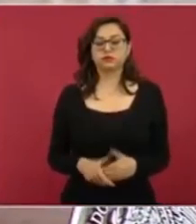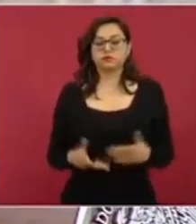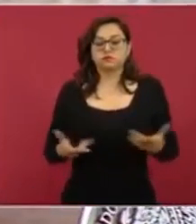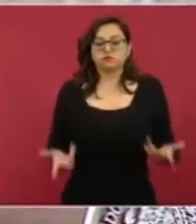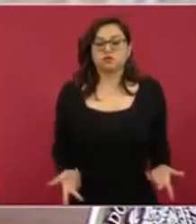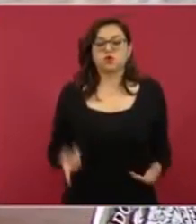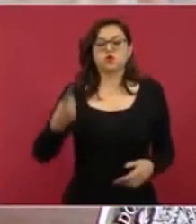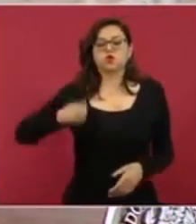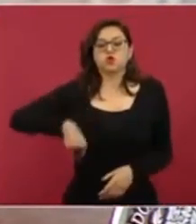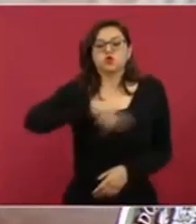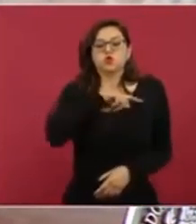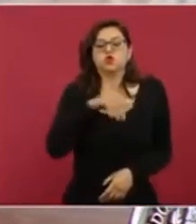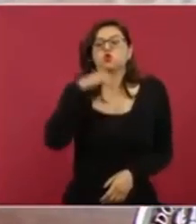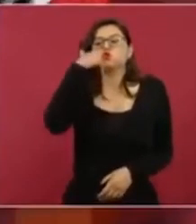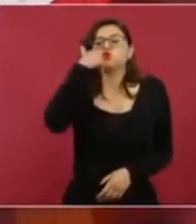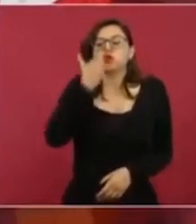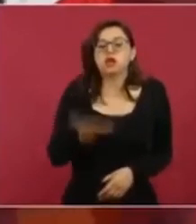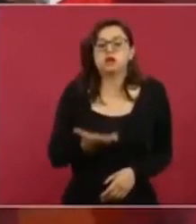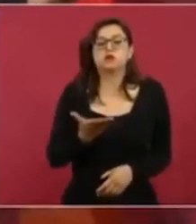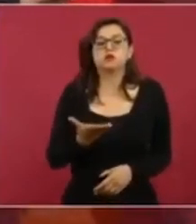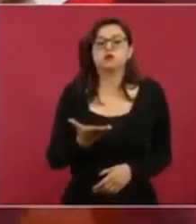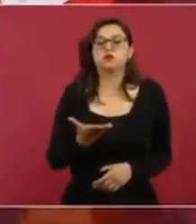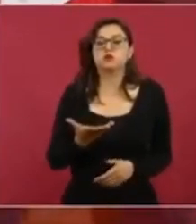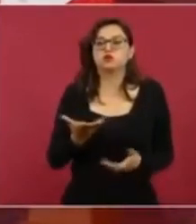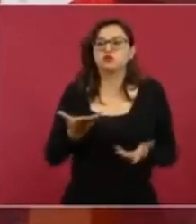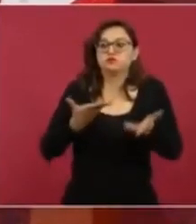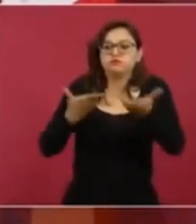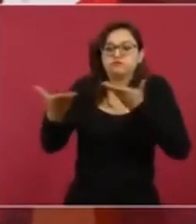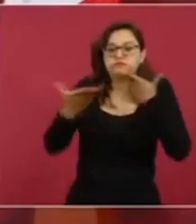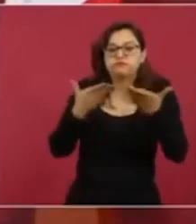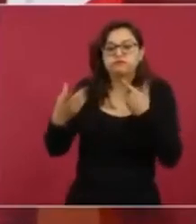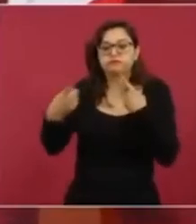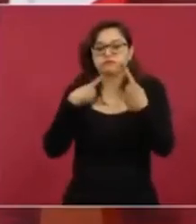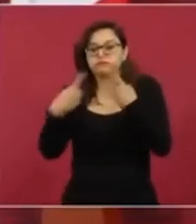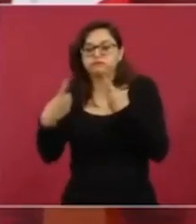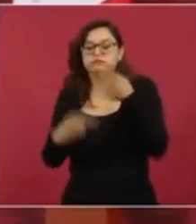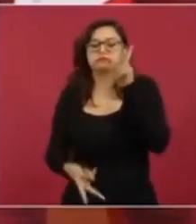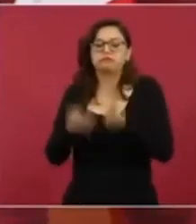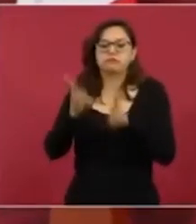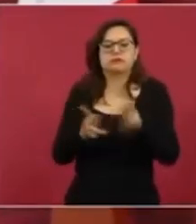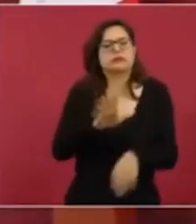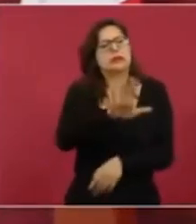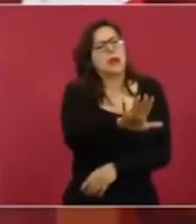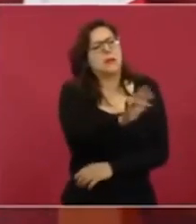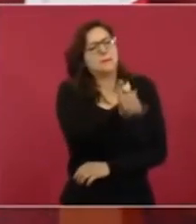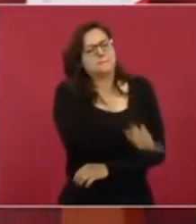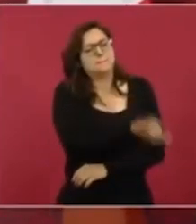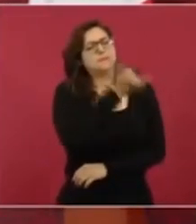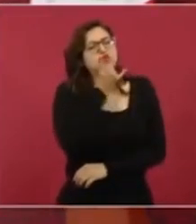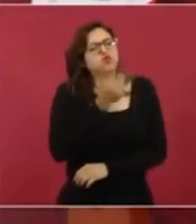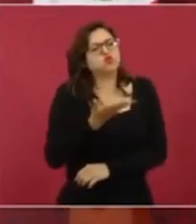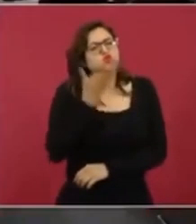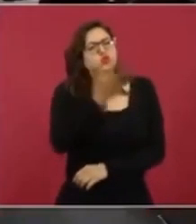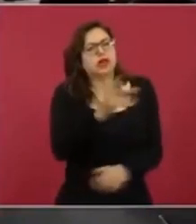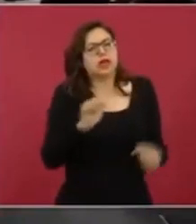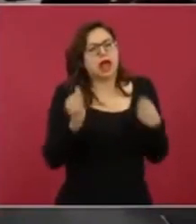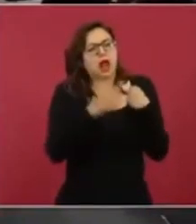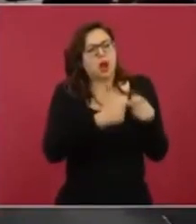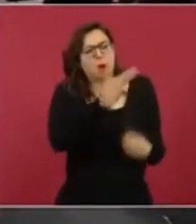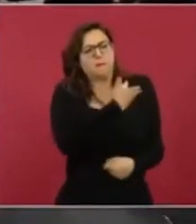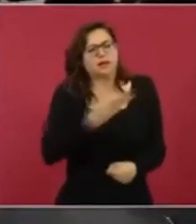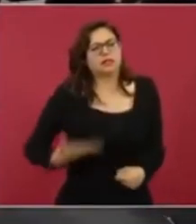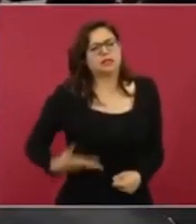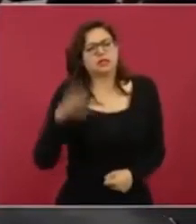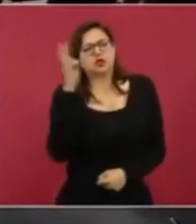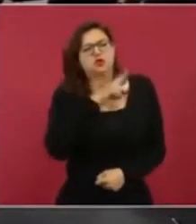hablar con las partes en conflicto. ¿Ha tenido, disculpe, un acercamiento con el presidente